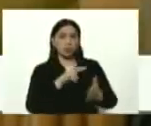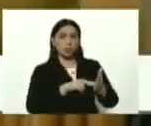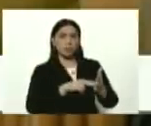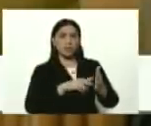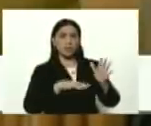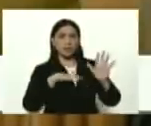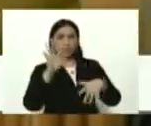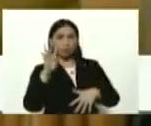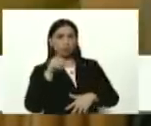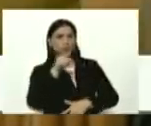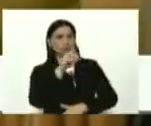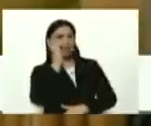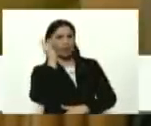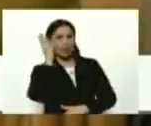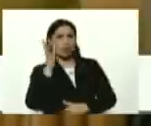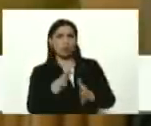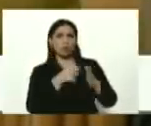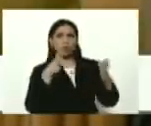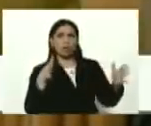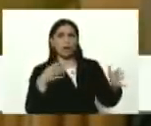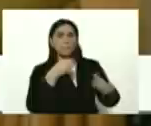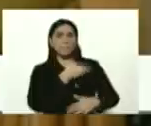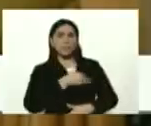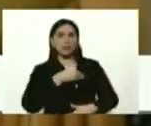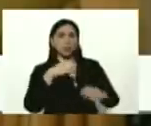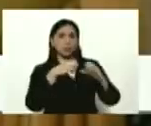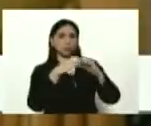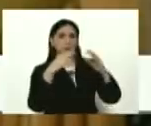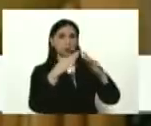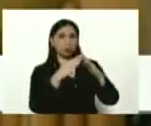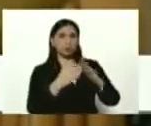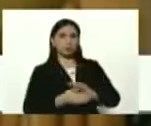2014, usted creó la gran misión Hogares de la Patria,